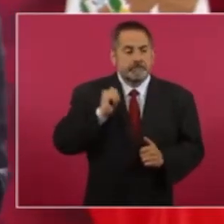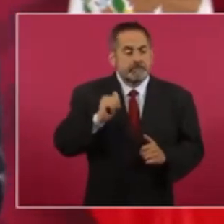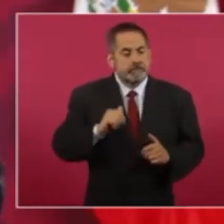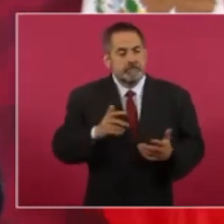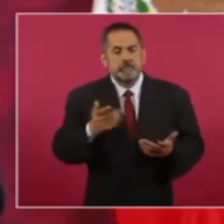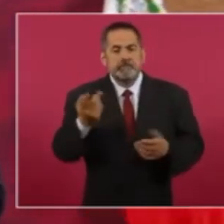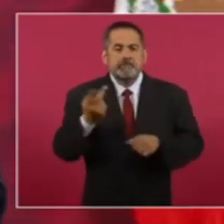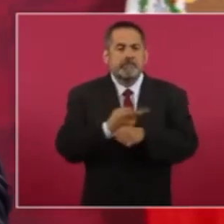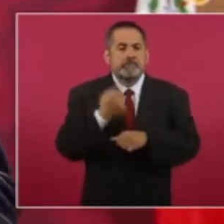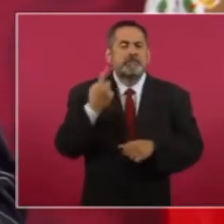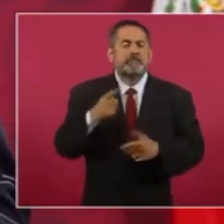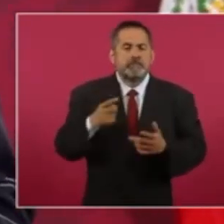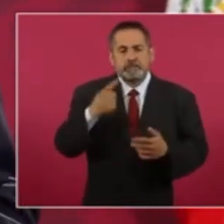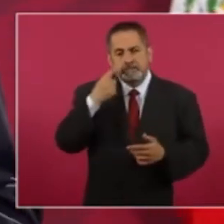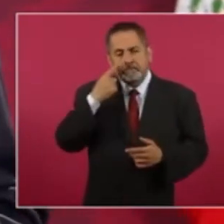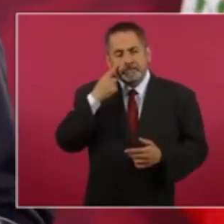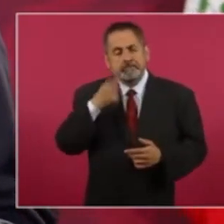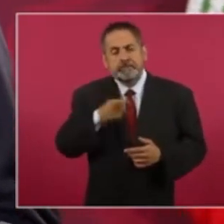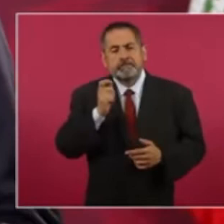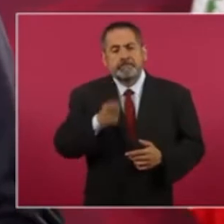para